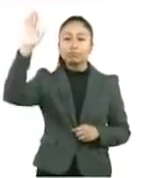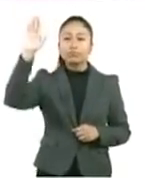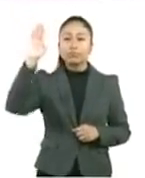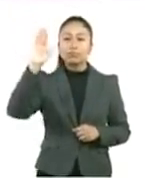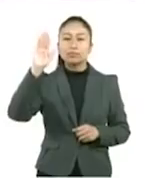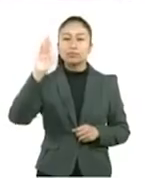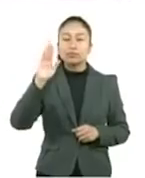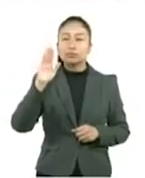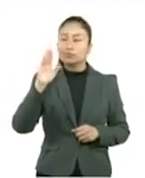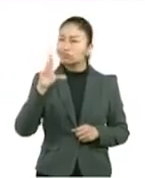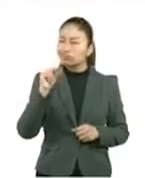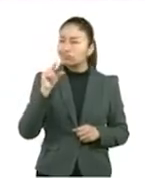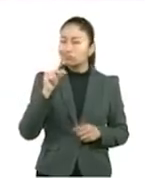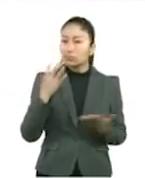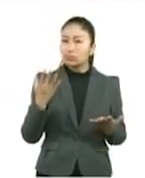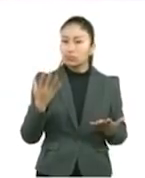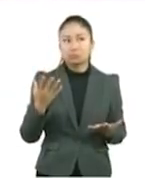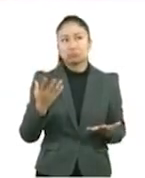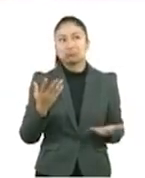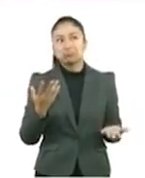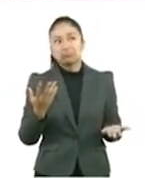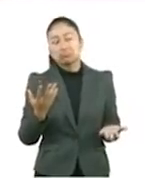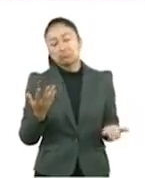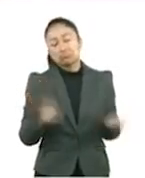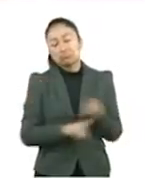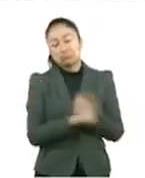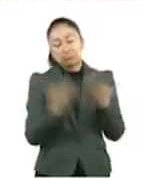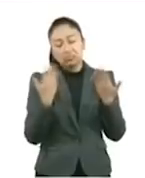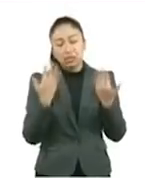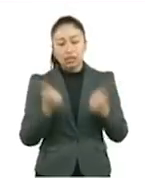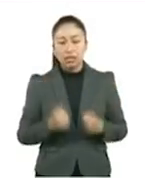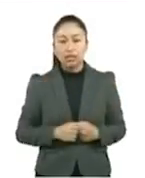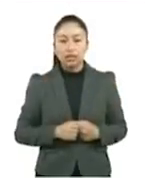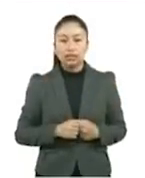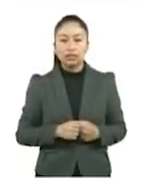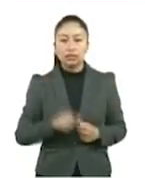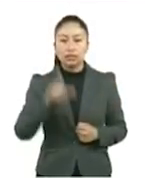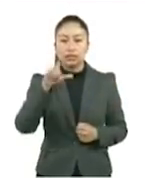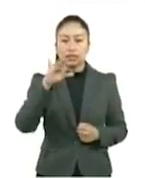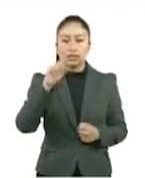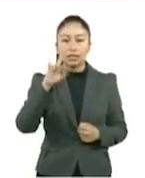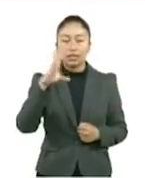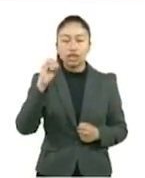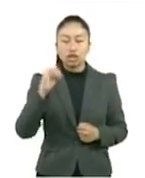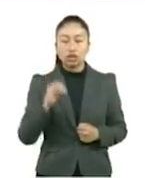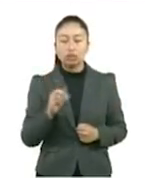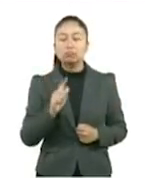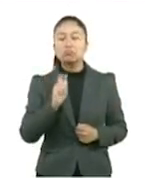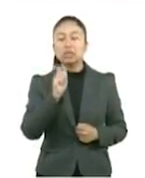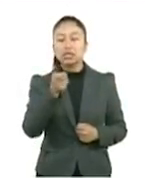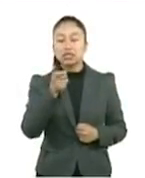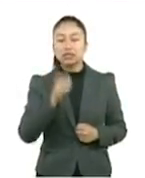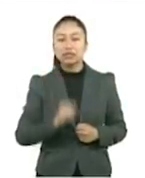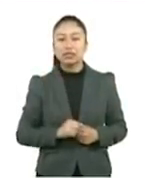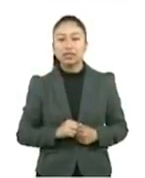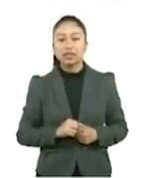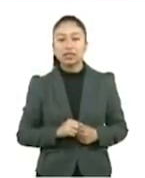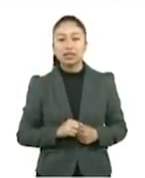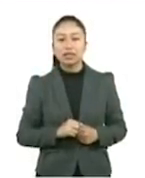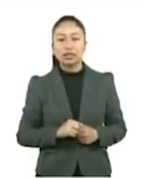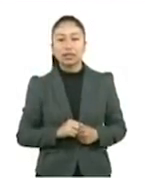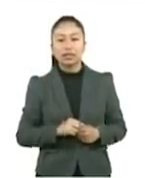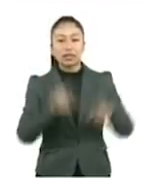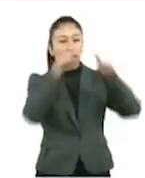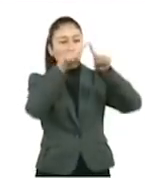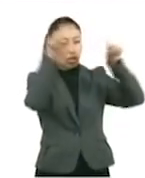Se vale, no hay problema. Bueno, litio es un mineral. Está ahí en la tabla